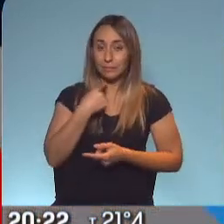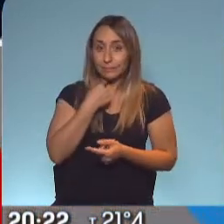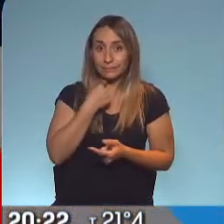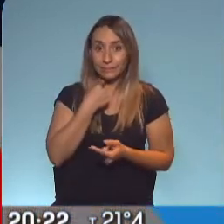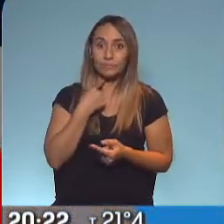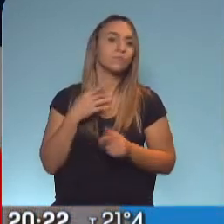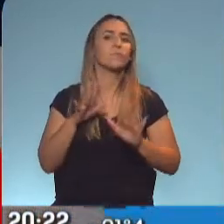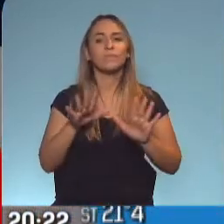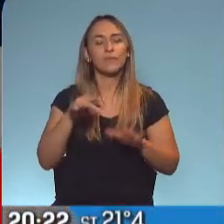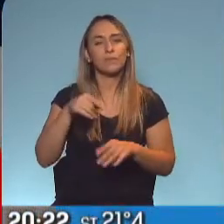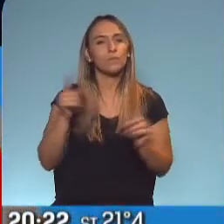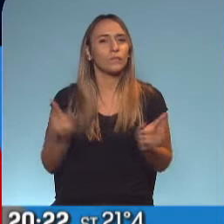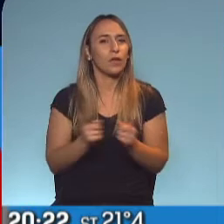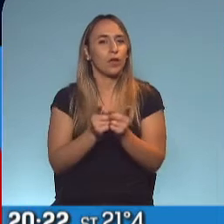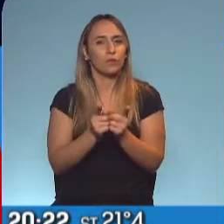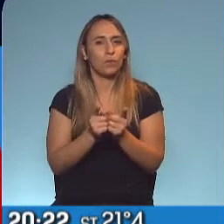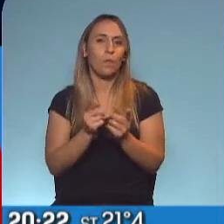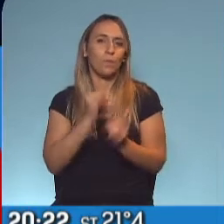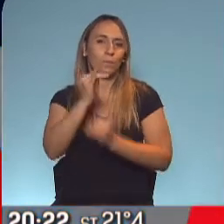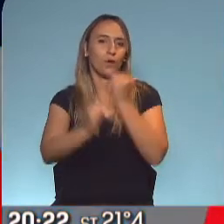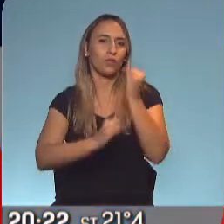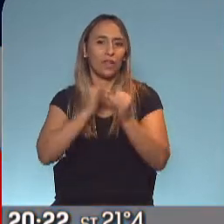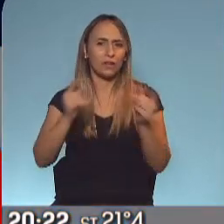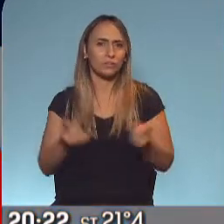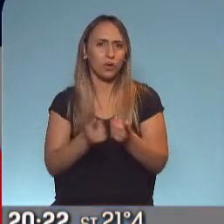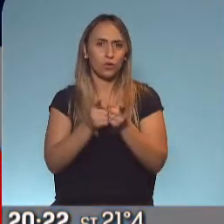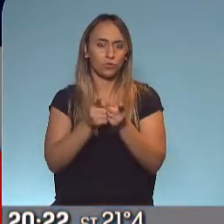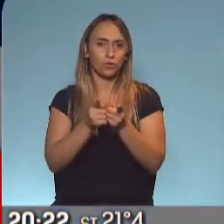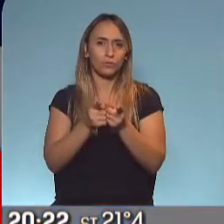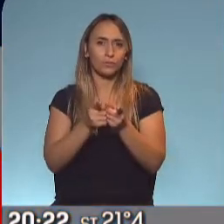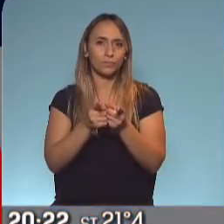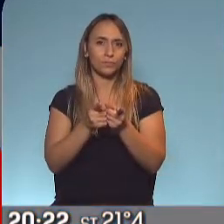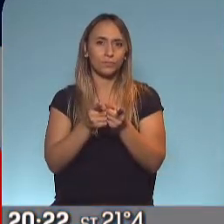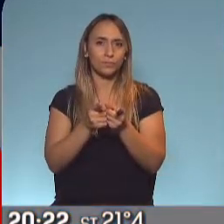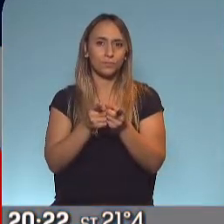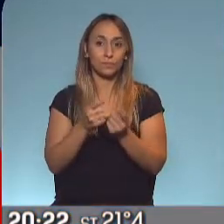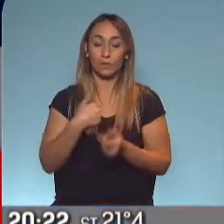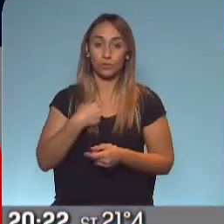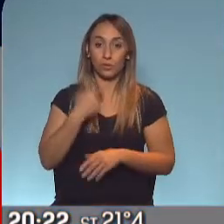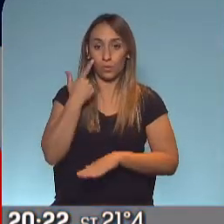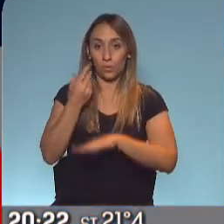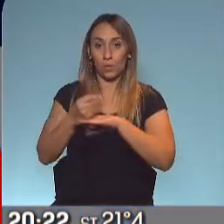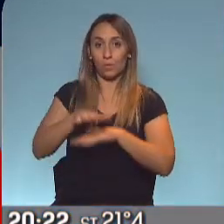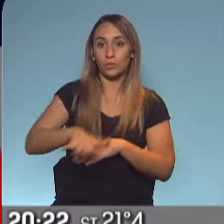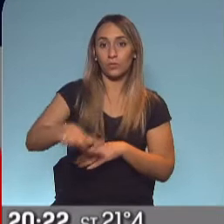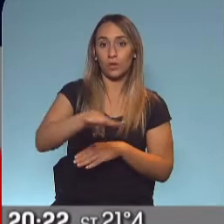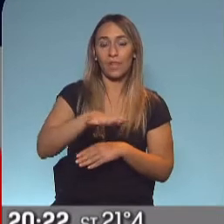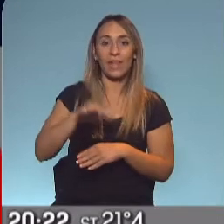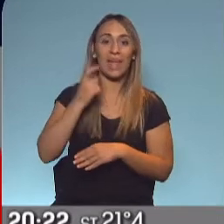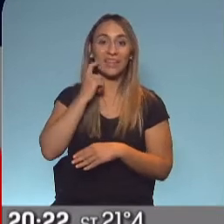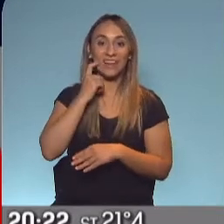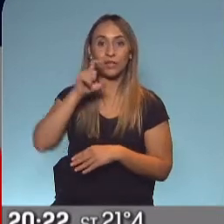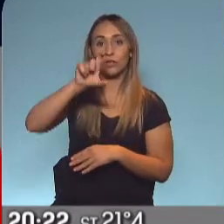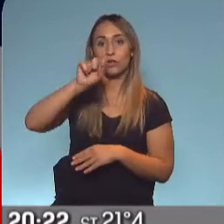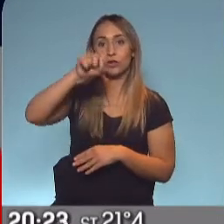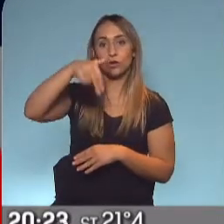yo para hacerte una breve introducción y contarte, yo soy de la ciudad de Concordia, Entre Ríos, soy intendente